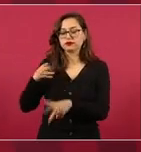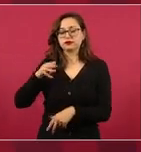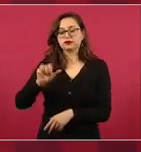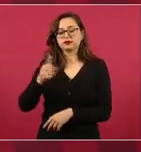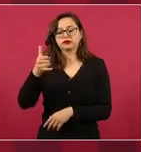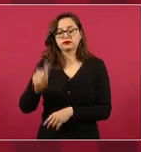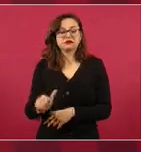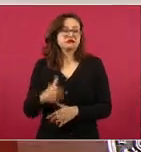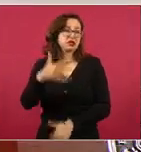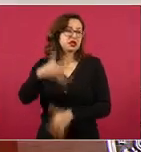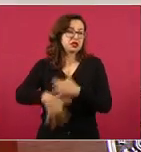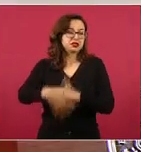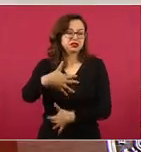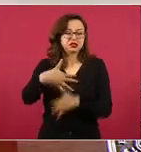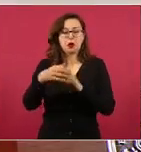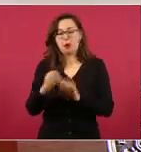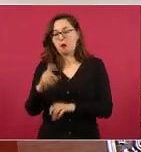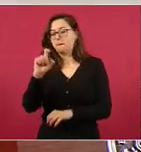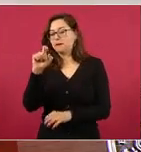15,000, 20,000 millones de dólares.